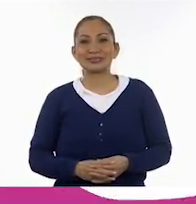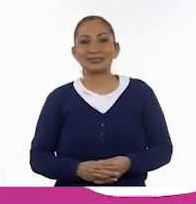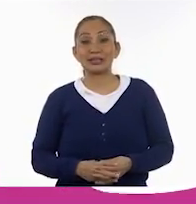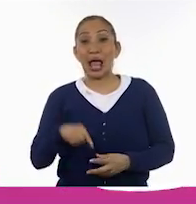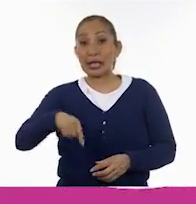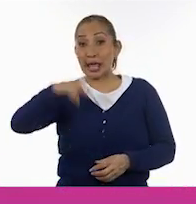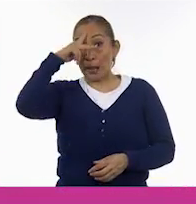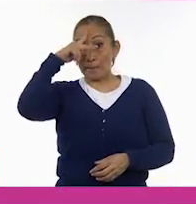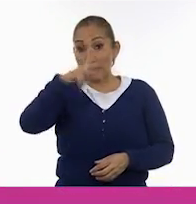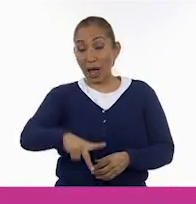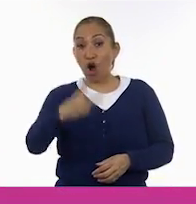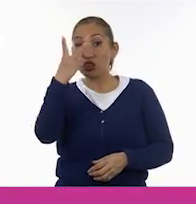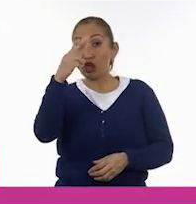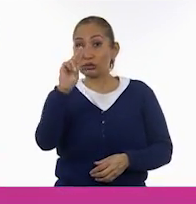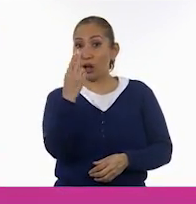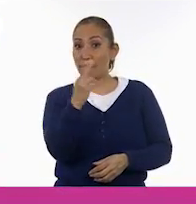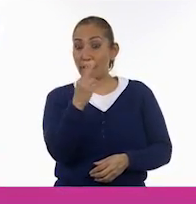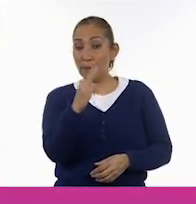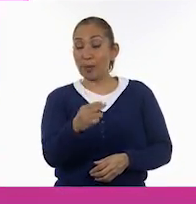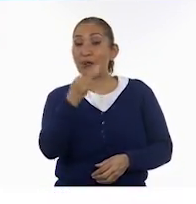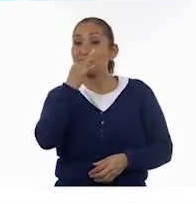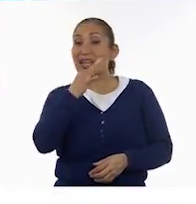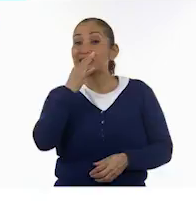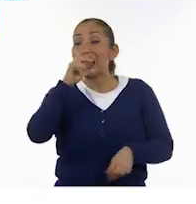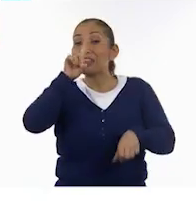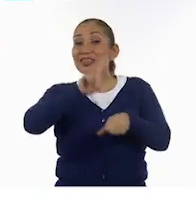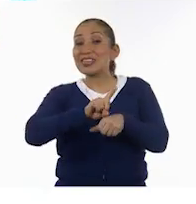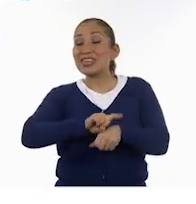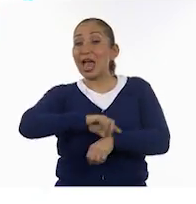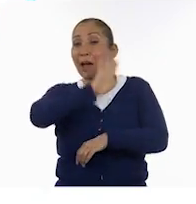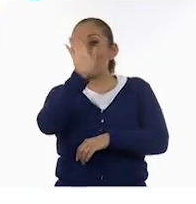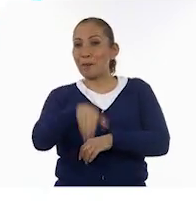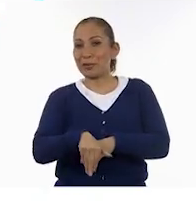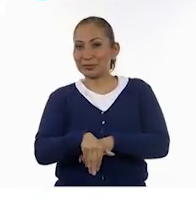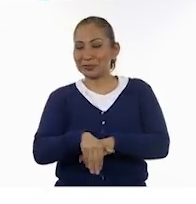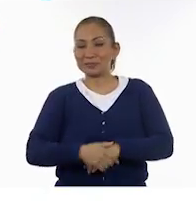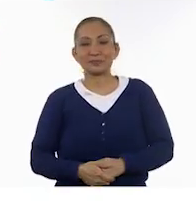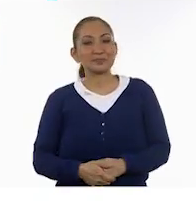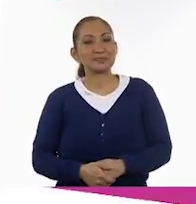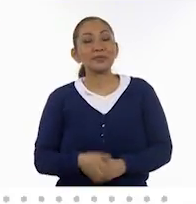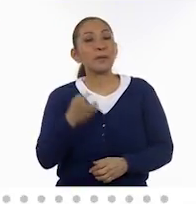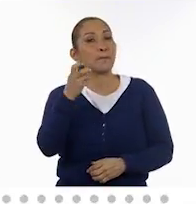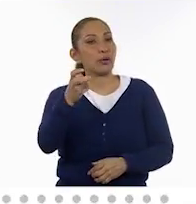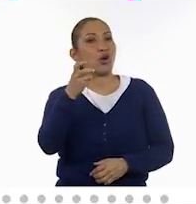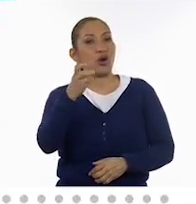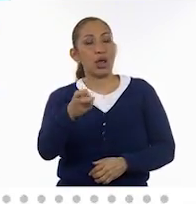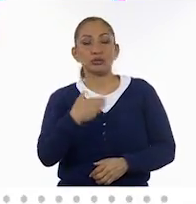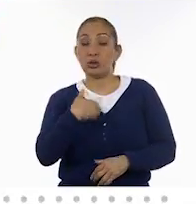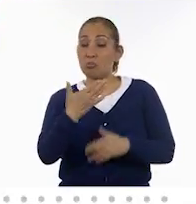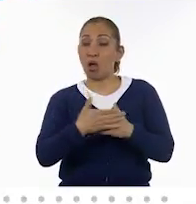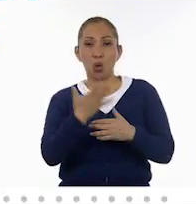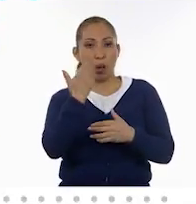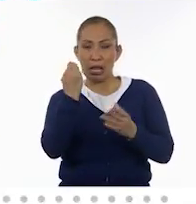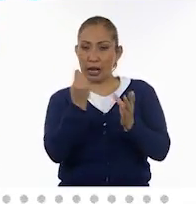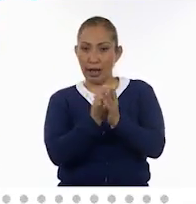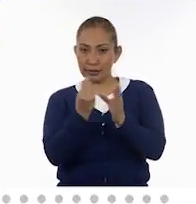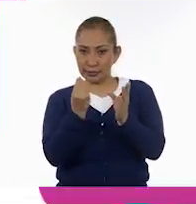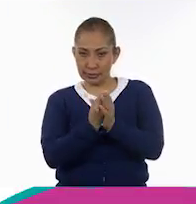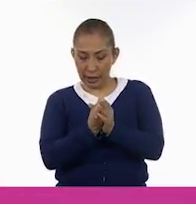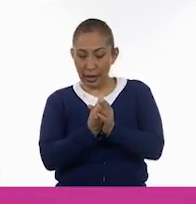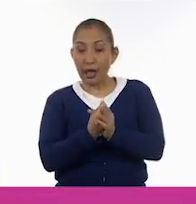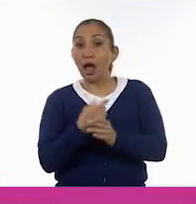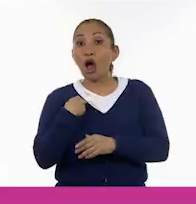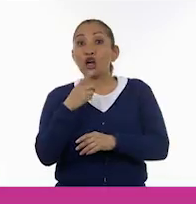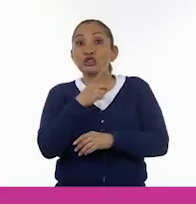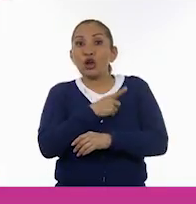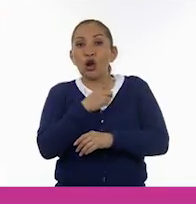En México, el 2 de noviembre festejamos el Día de los Fieles Difuntos. Por eso, no tendremos clases,